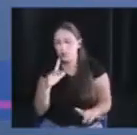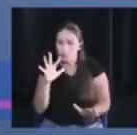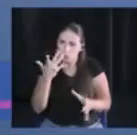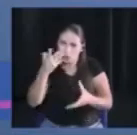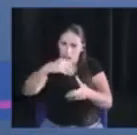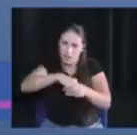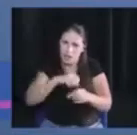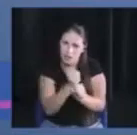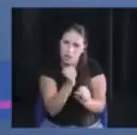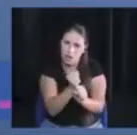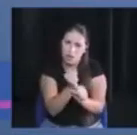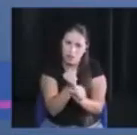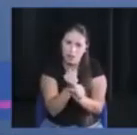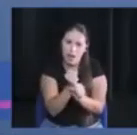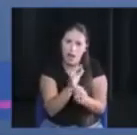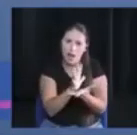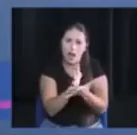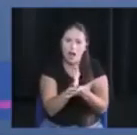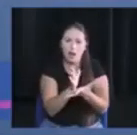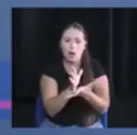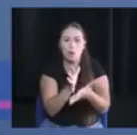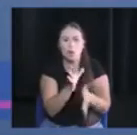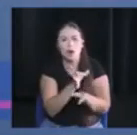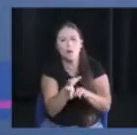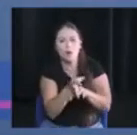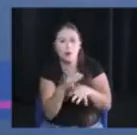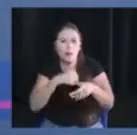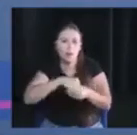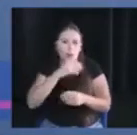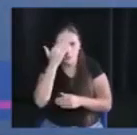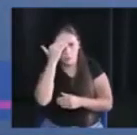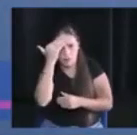trabajando en la formación dentro del Frente Amplio, en